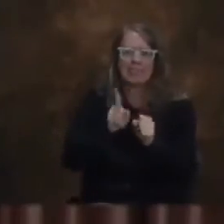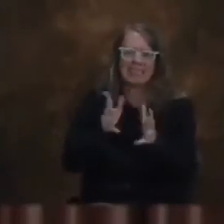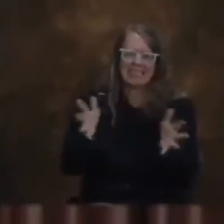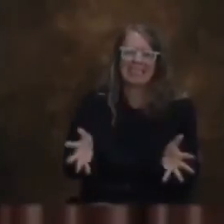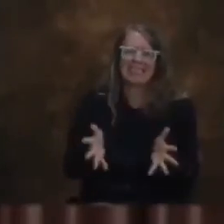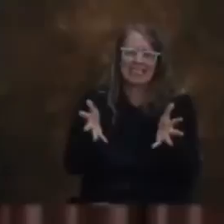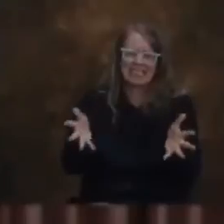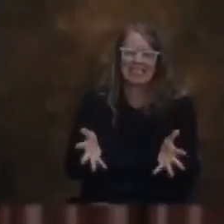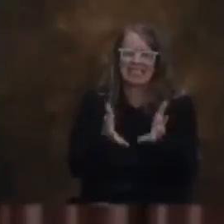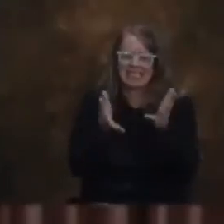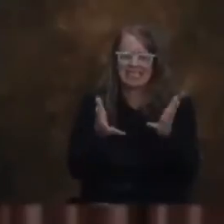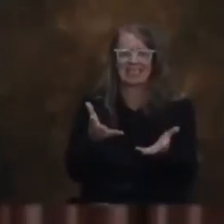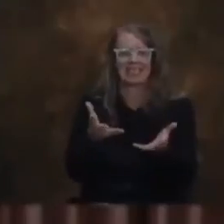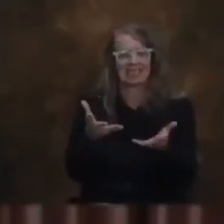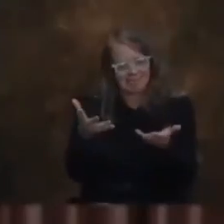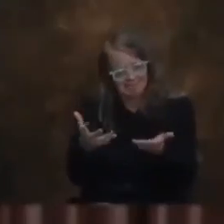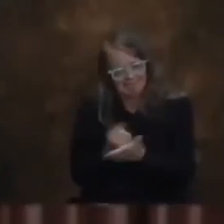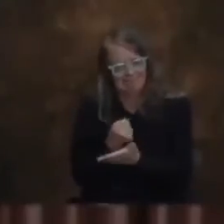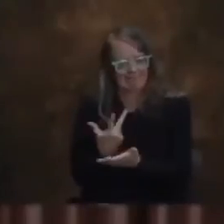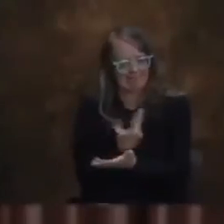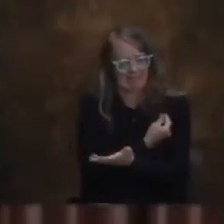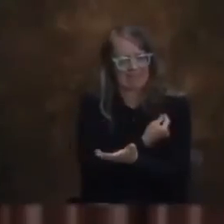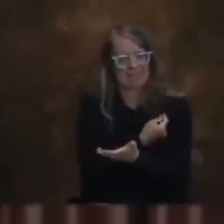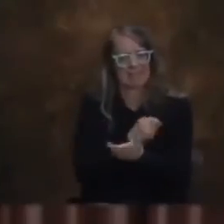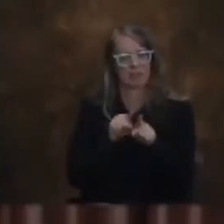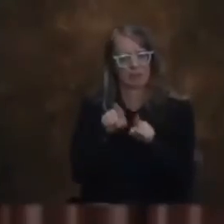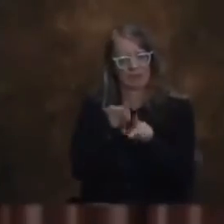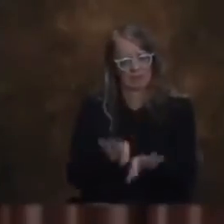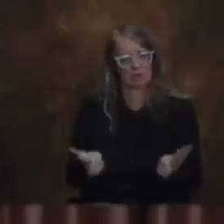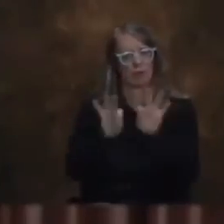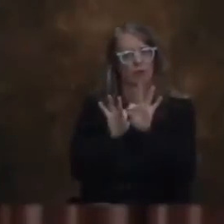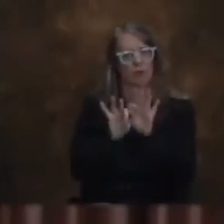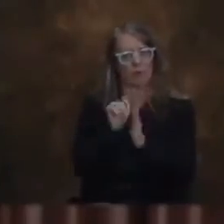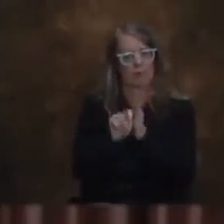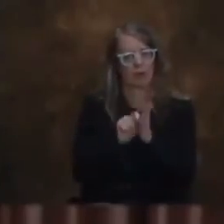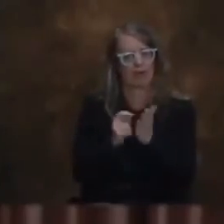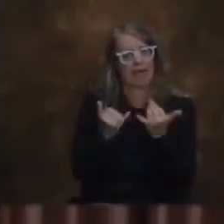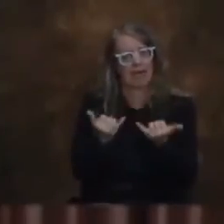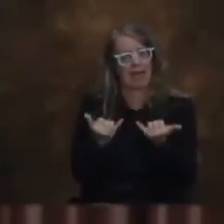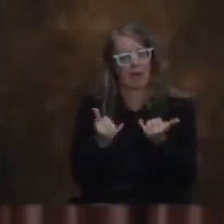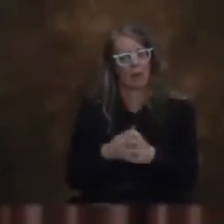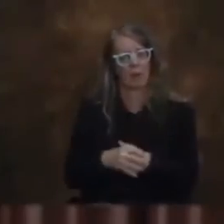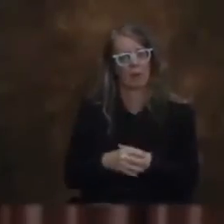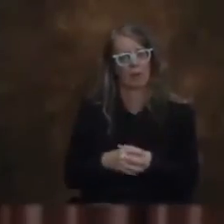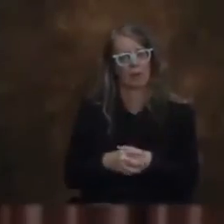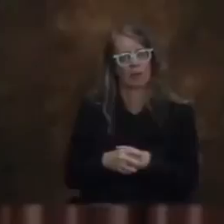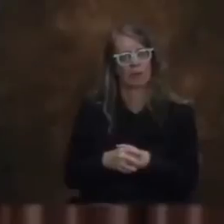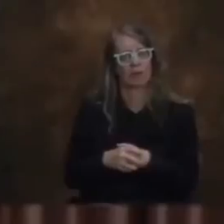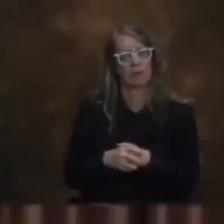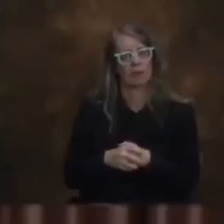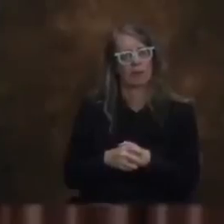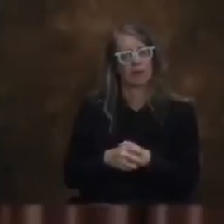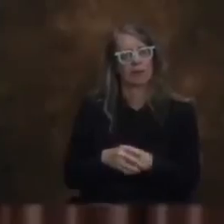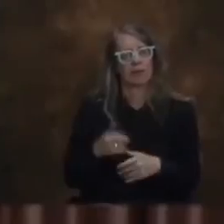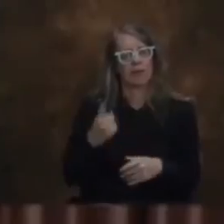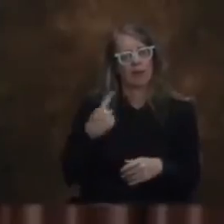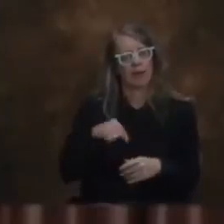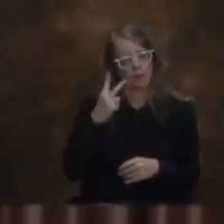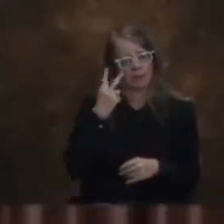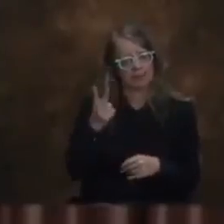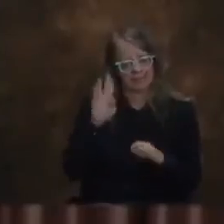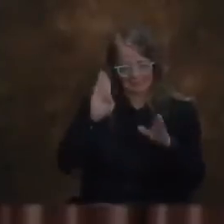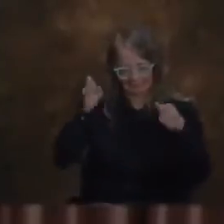aumentar el número de vacunación durante ese periodo crítico donde haya una con esfuerzo